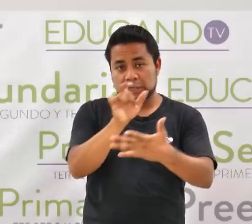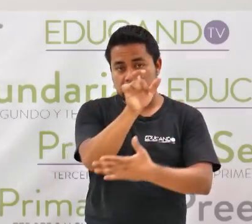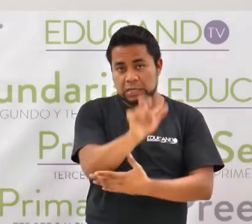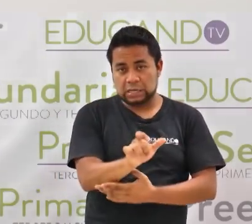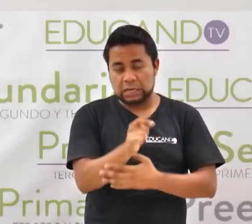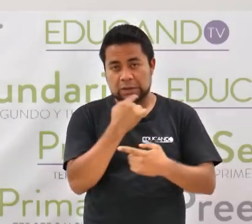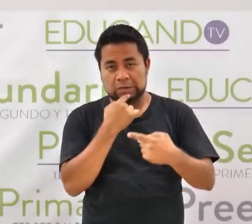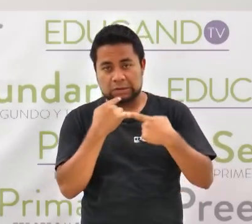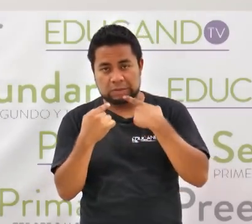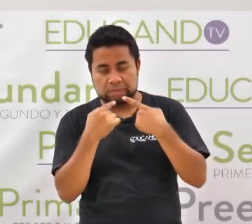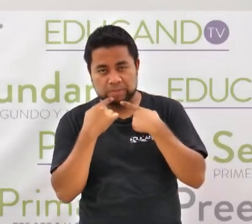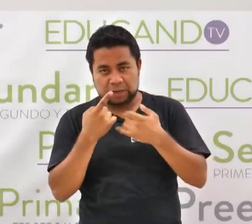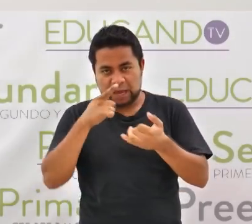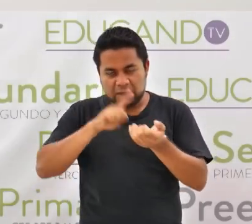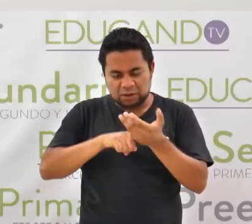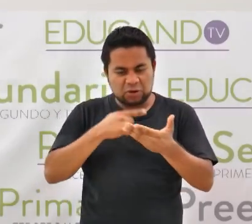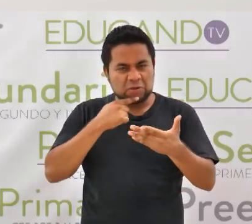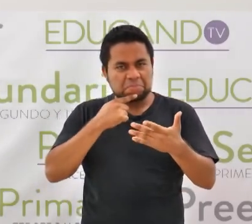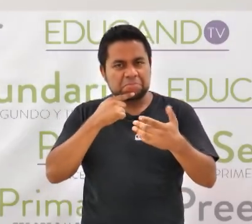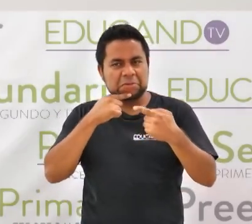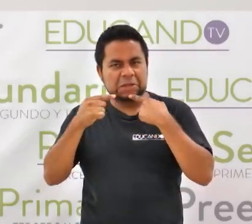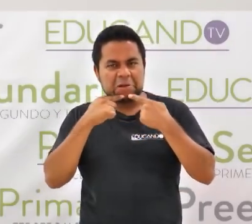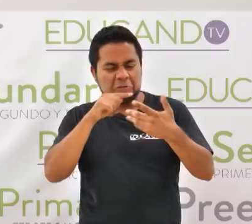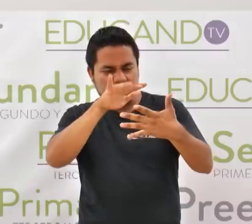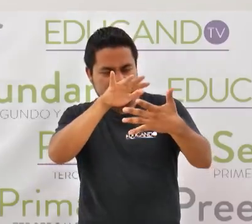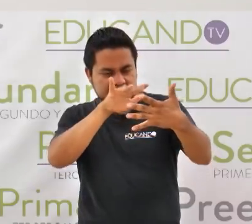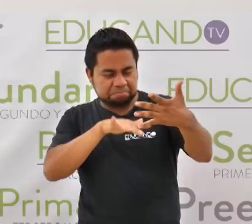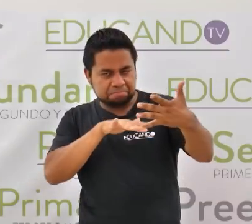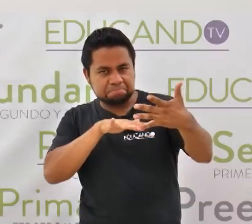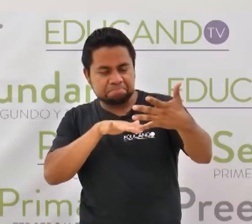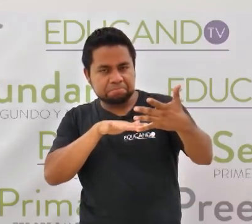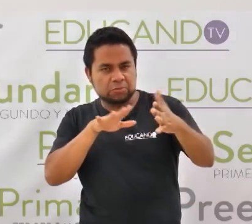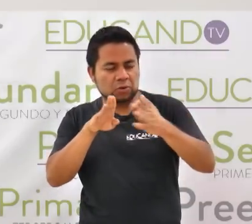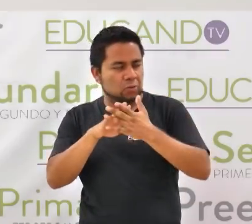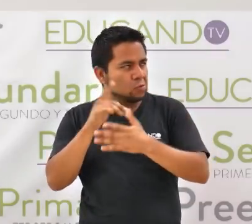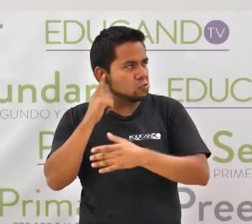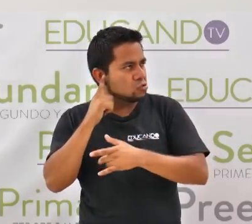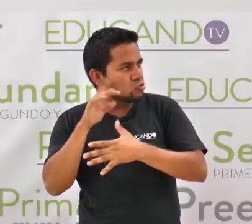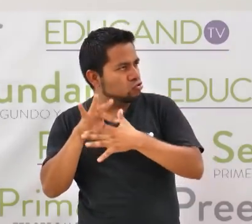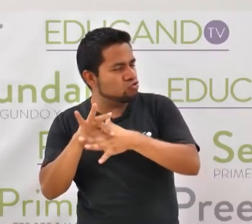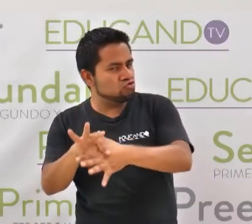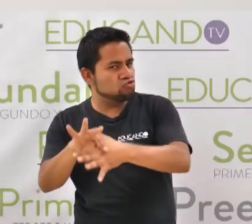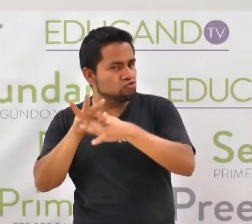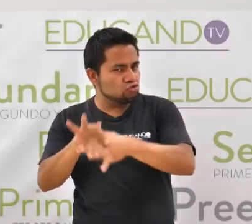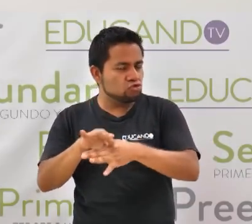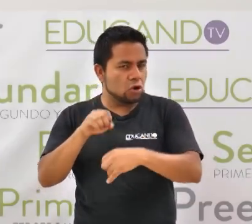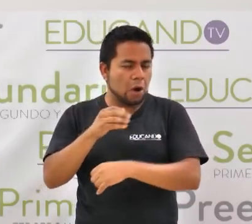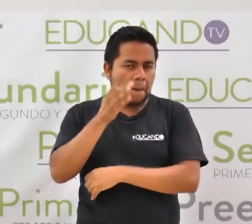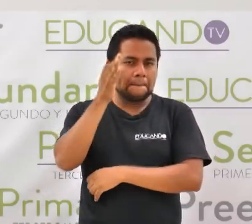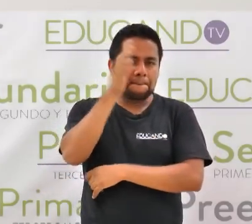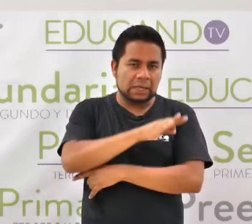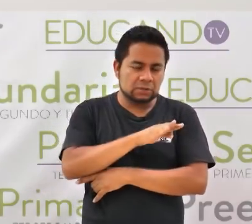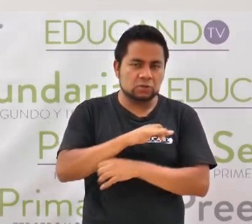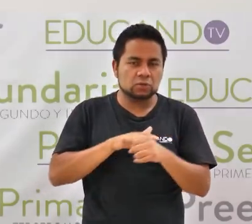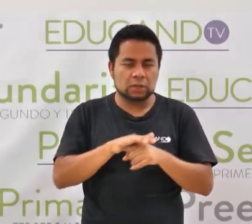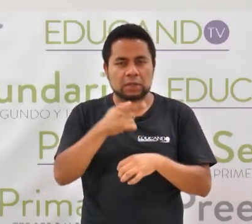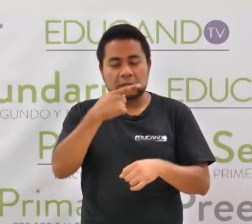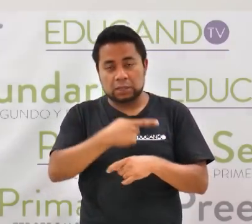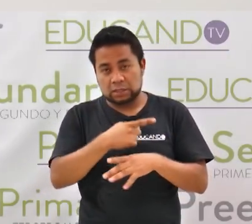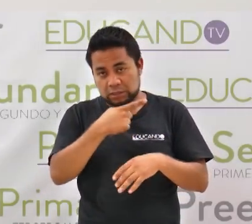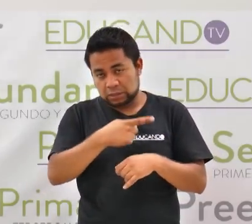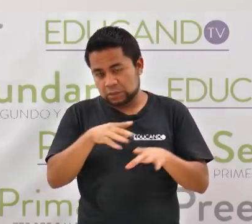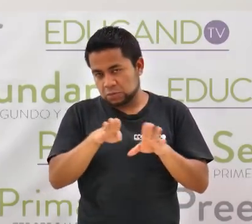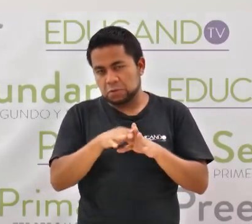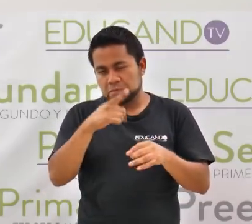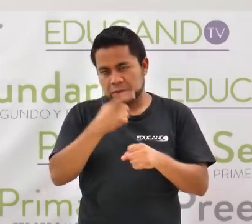el diálogo que ustedes crearon se oye real. Entonces aquí una de las